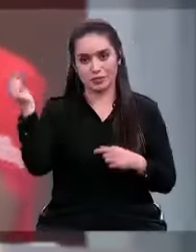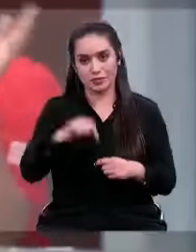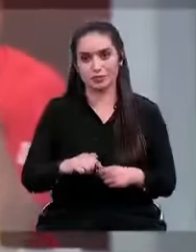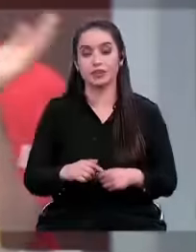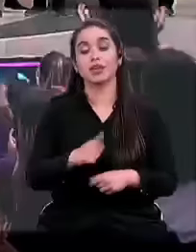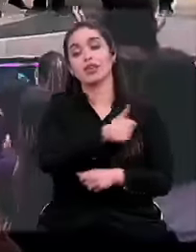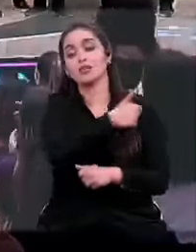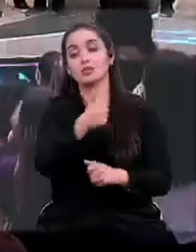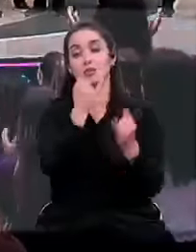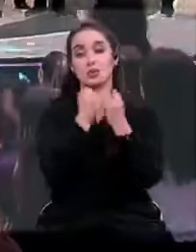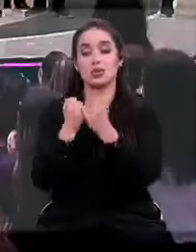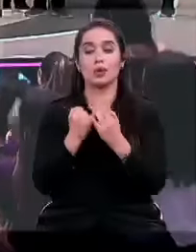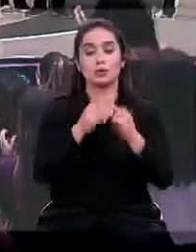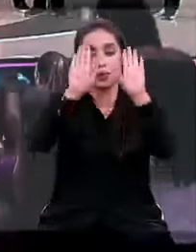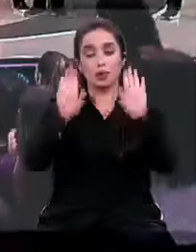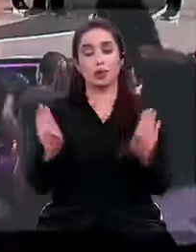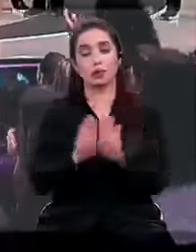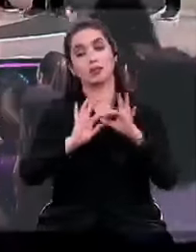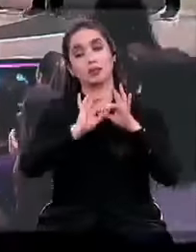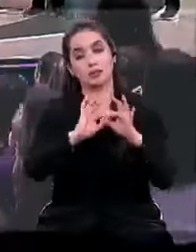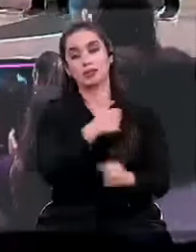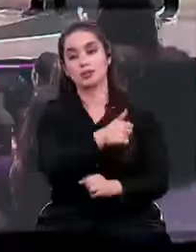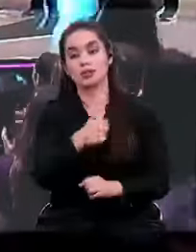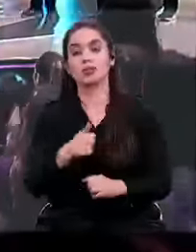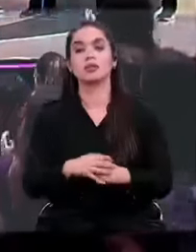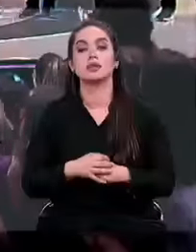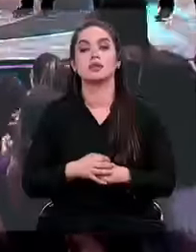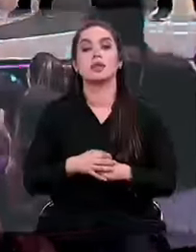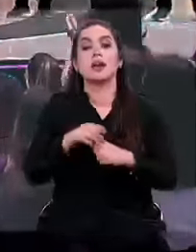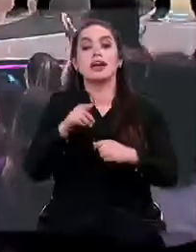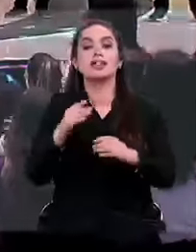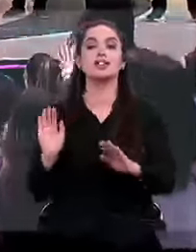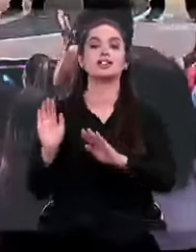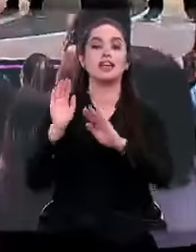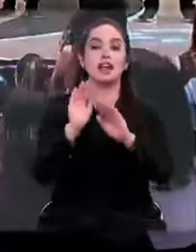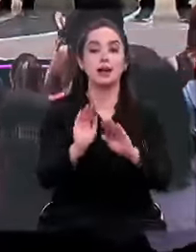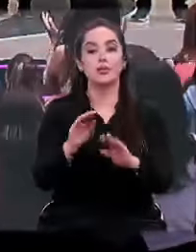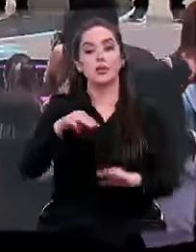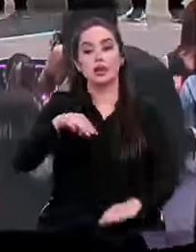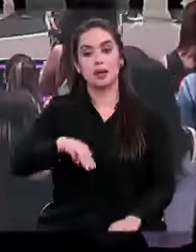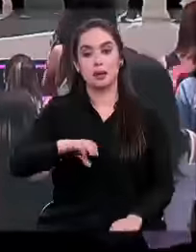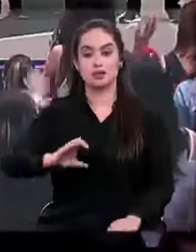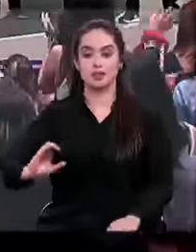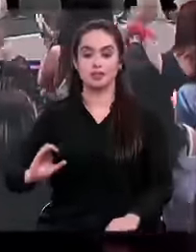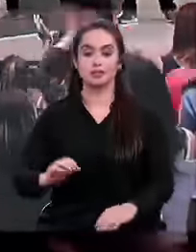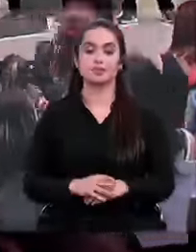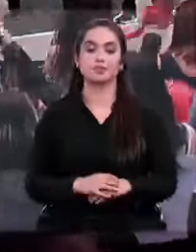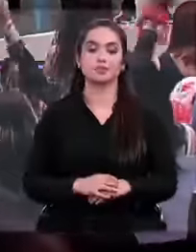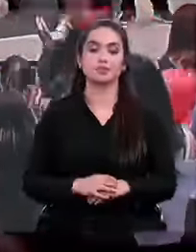del muro, muchas gracias a todos. Este es el aporte de Morandeco Compañía.